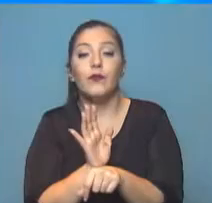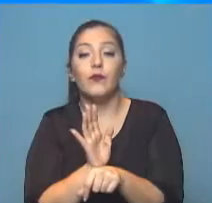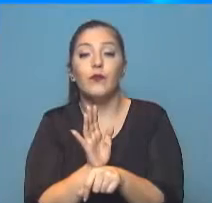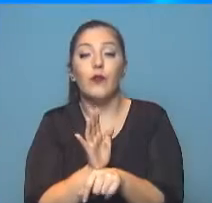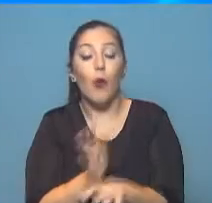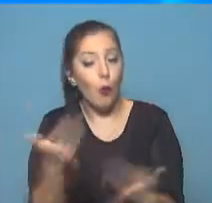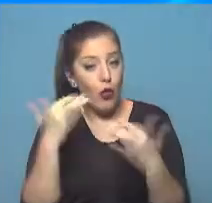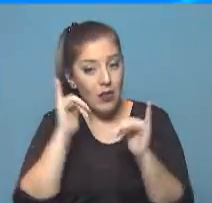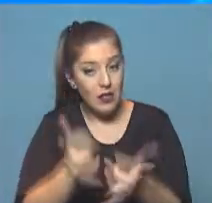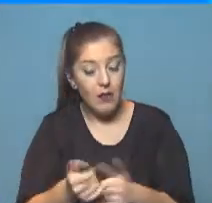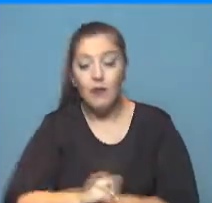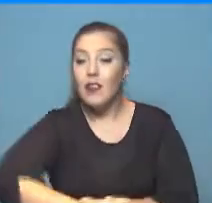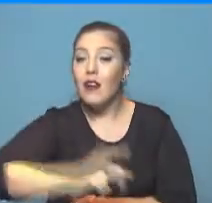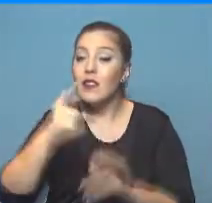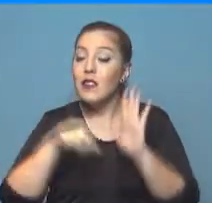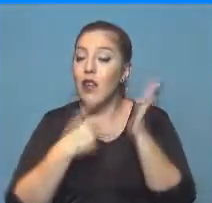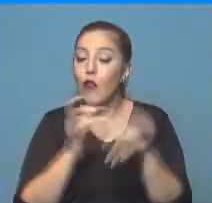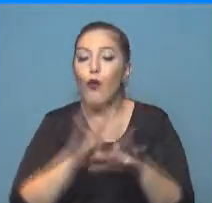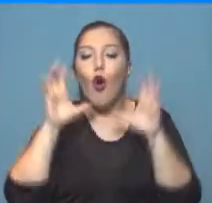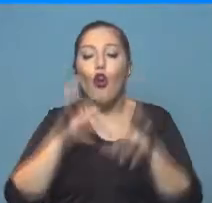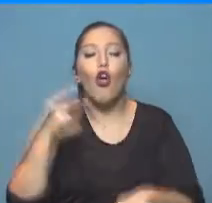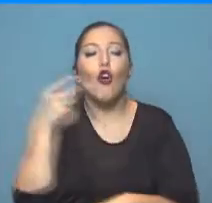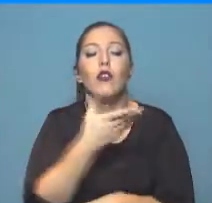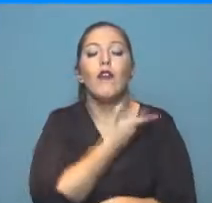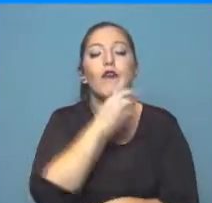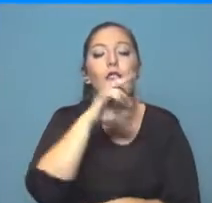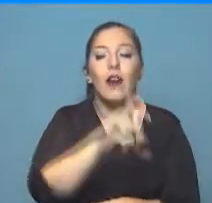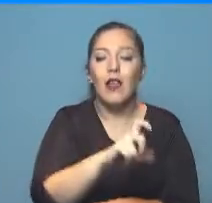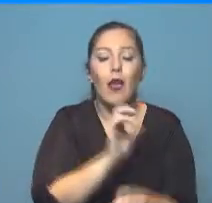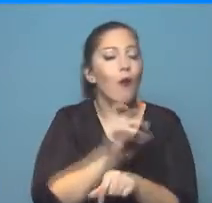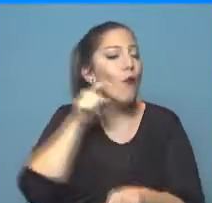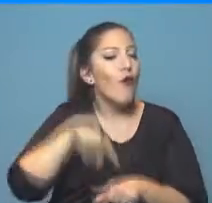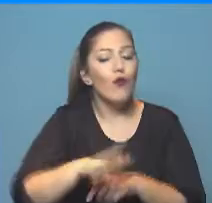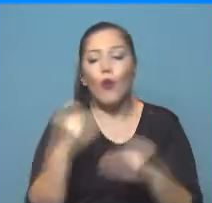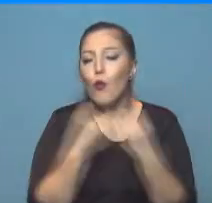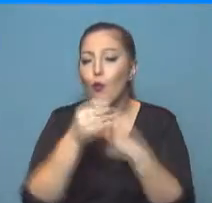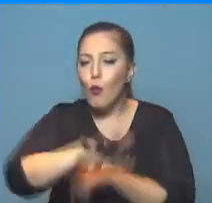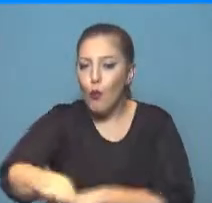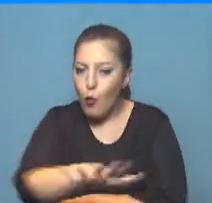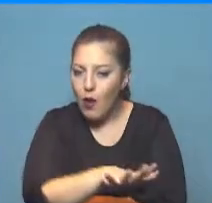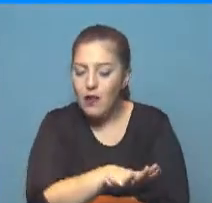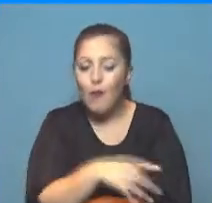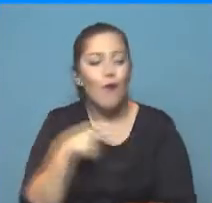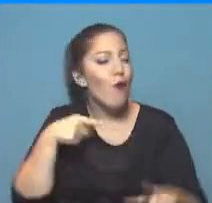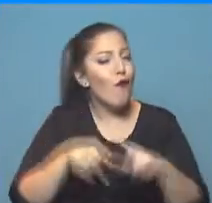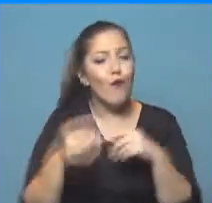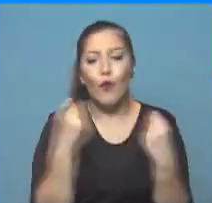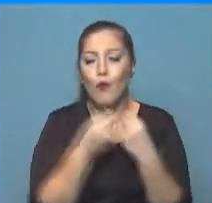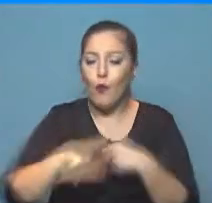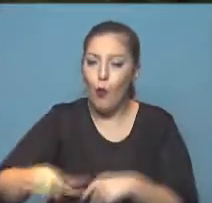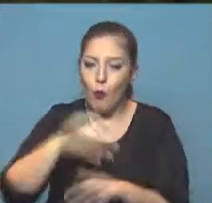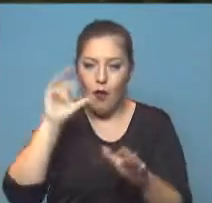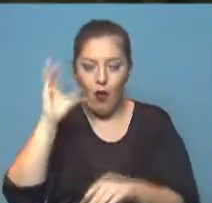aplicable. Tercero, el odio con la FARC. Es muy profundo en muchos sectores, es muy profundo en muchas áreas del